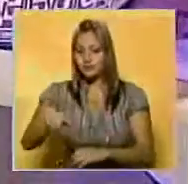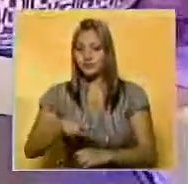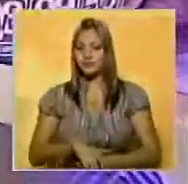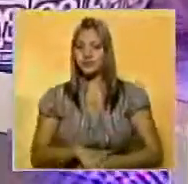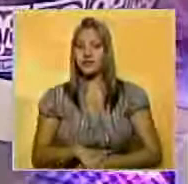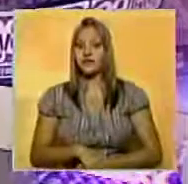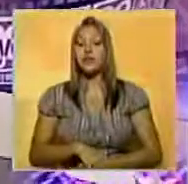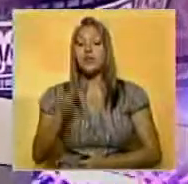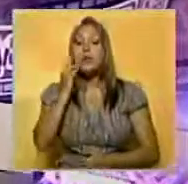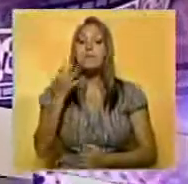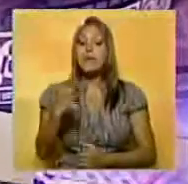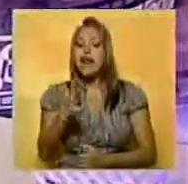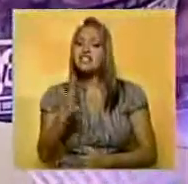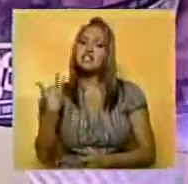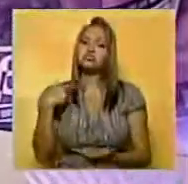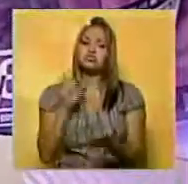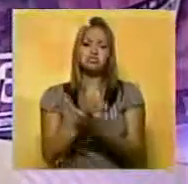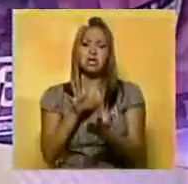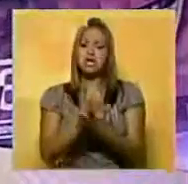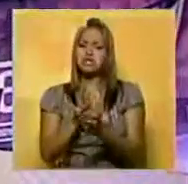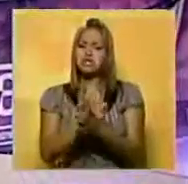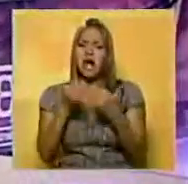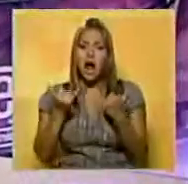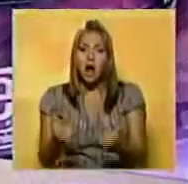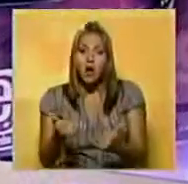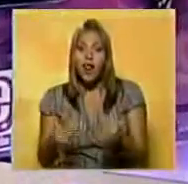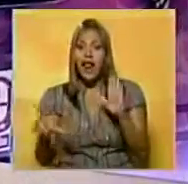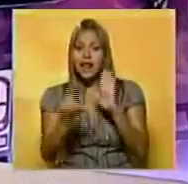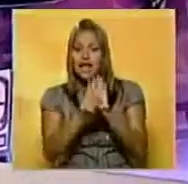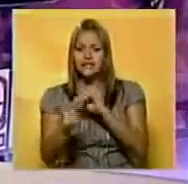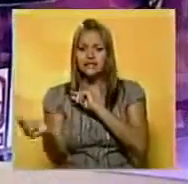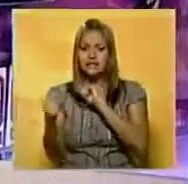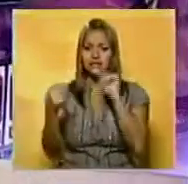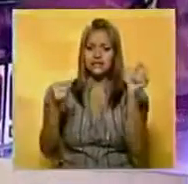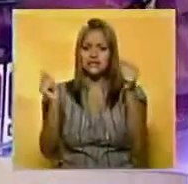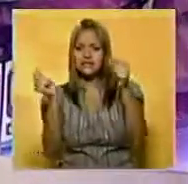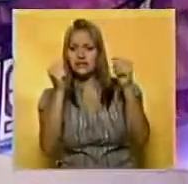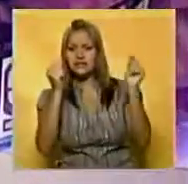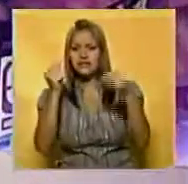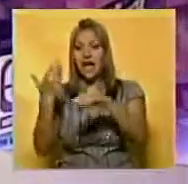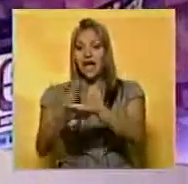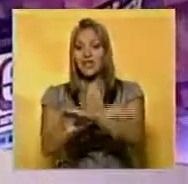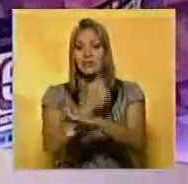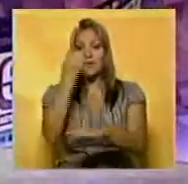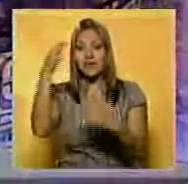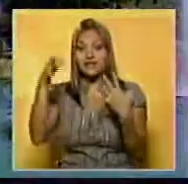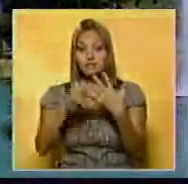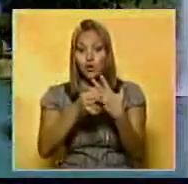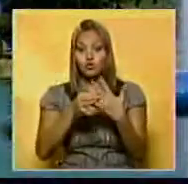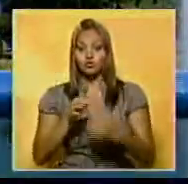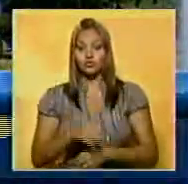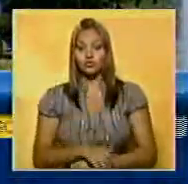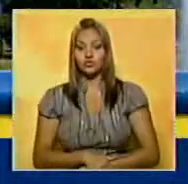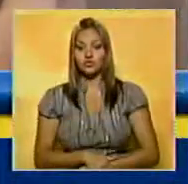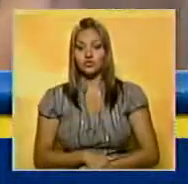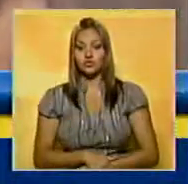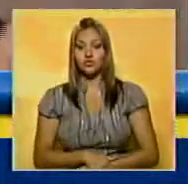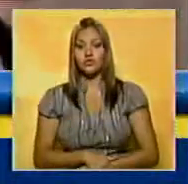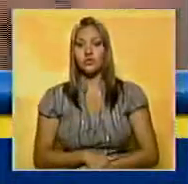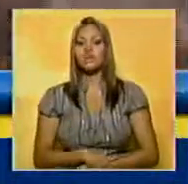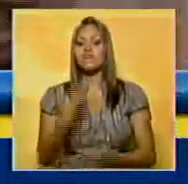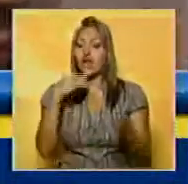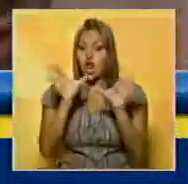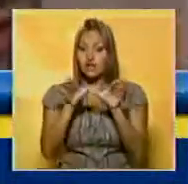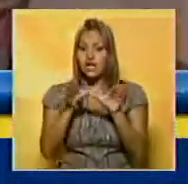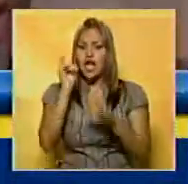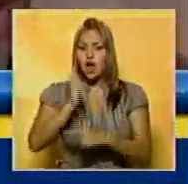Jennifer López está tranquila en medio de la polémica legal existente con el que fue su primer esposo. En Los Ángeles, mientras un juez